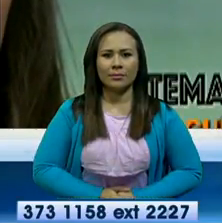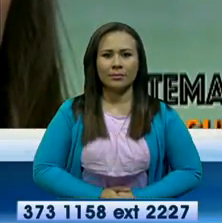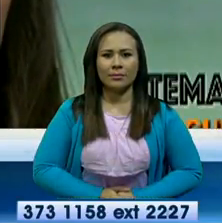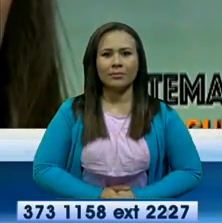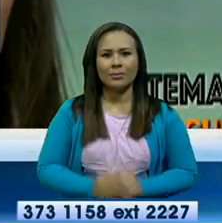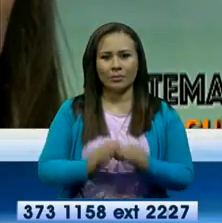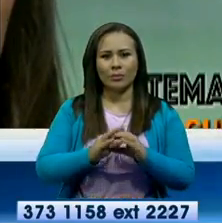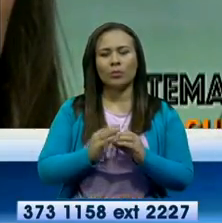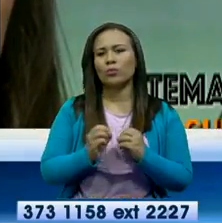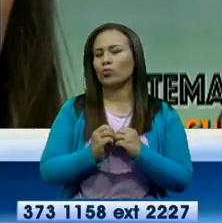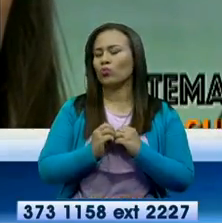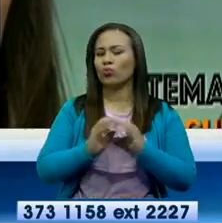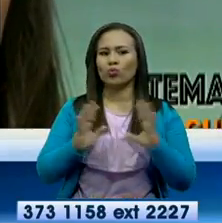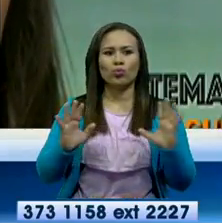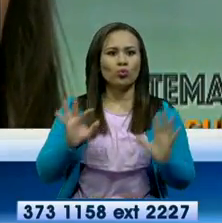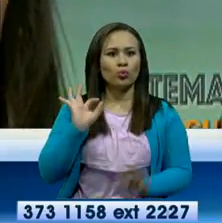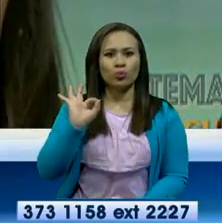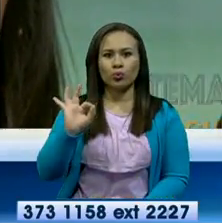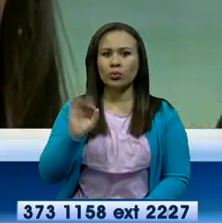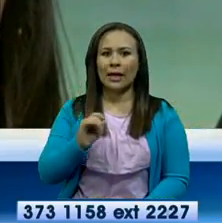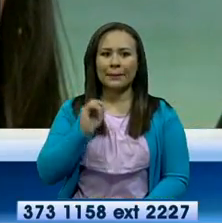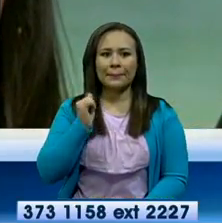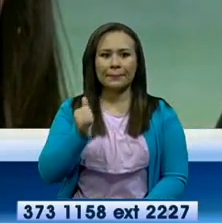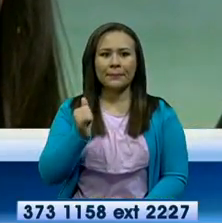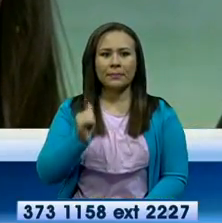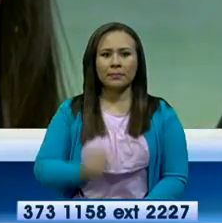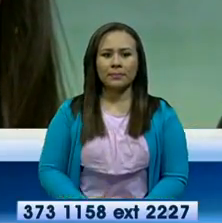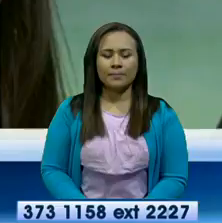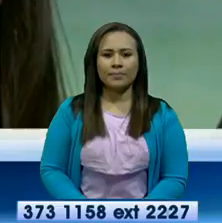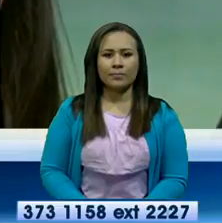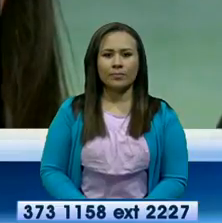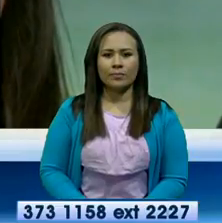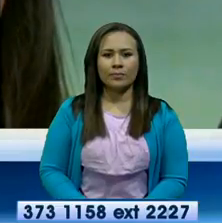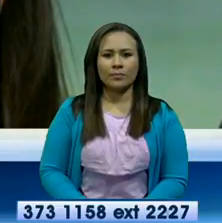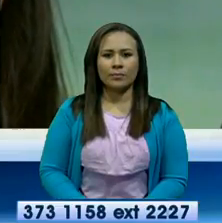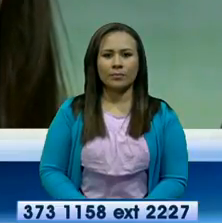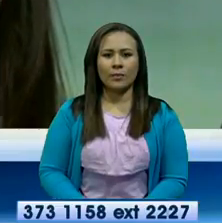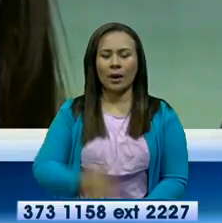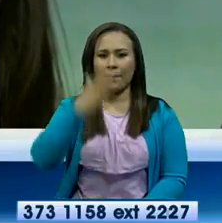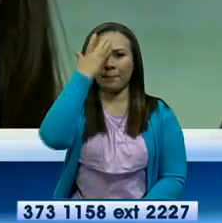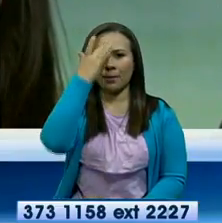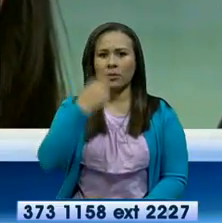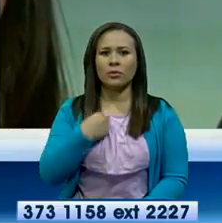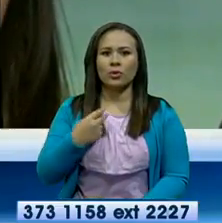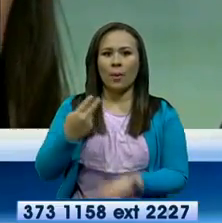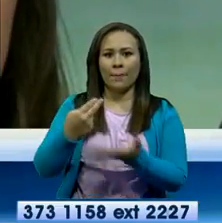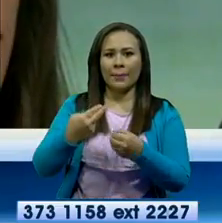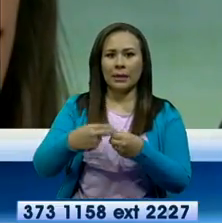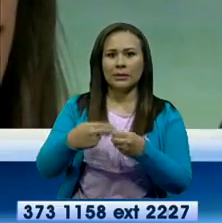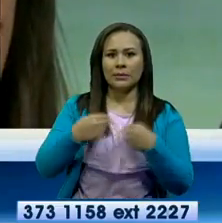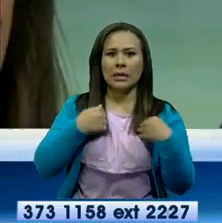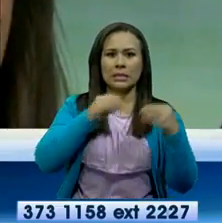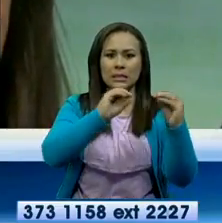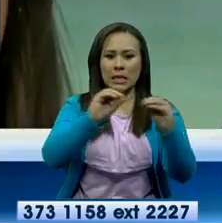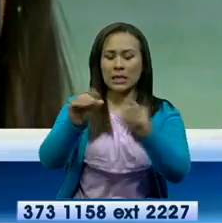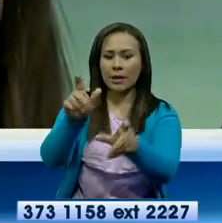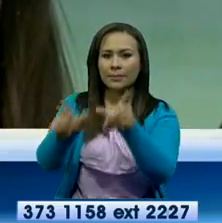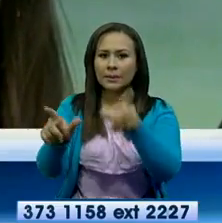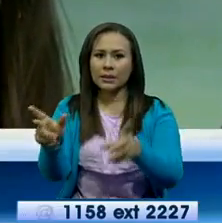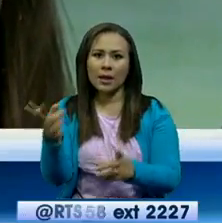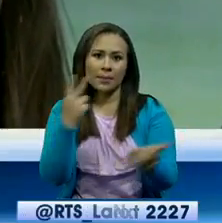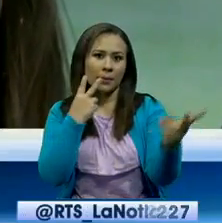muy bien porque sobre todo es como que trata de enseñarle algo a las personas